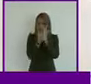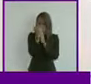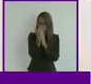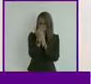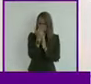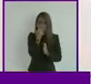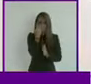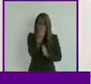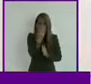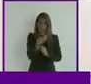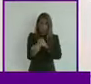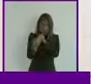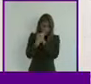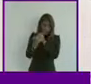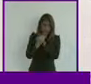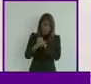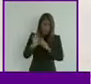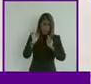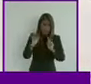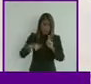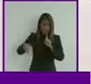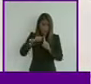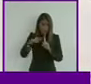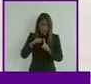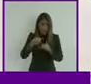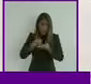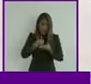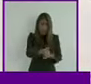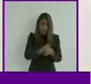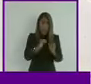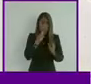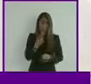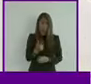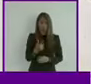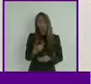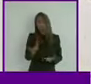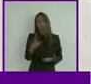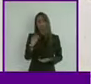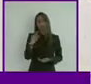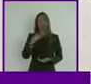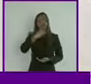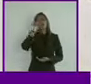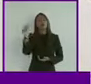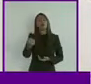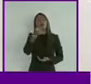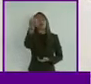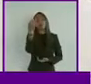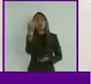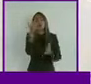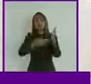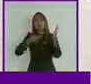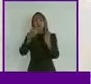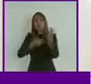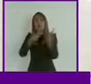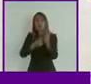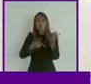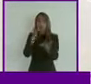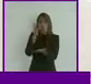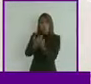significa que nos esté haciendo bien o ayudándonos como una sociedad. La tecnología debe ser una herramienta, no el fin.